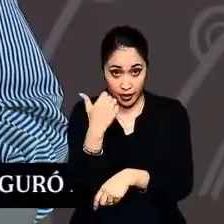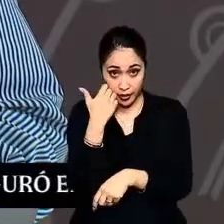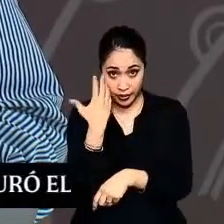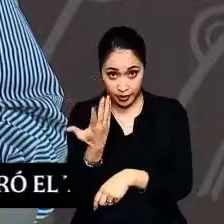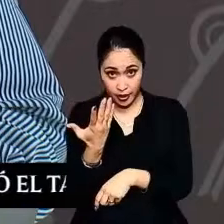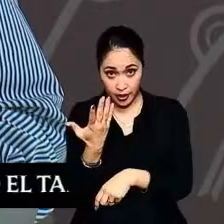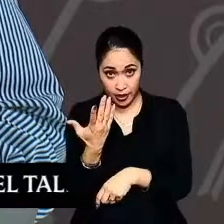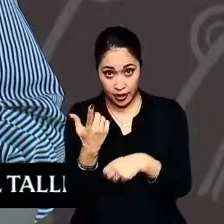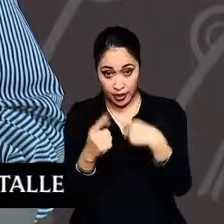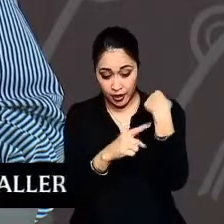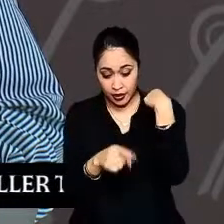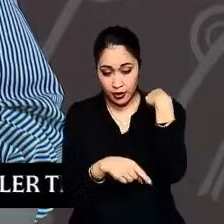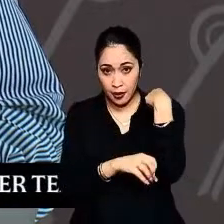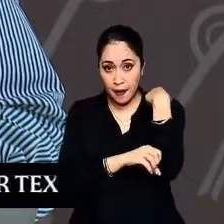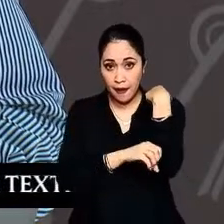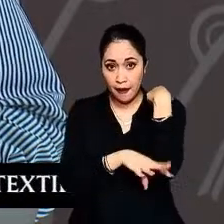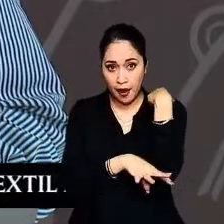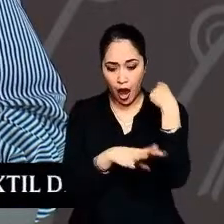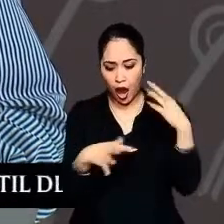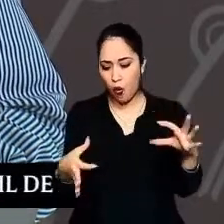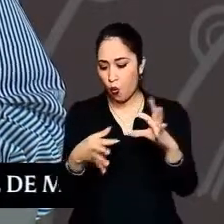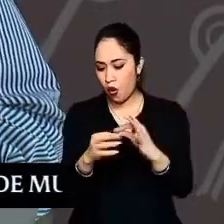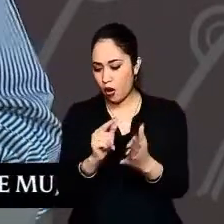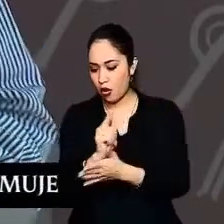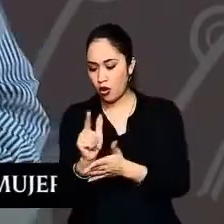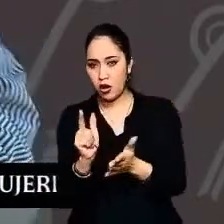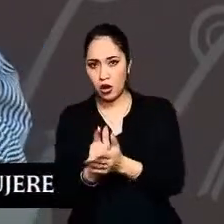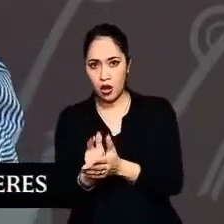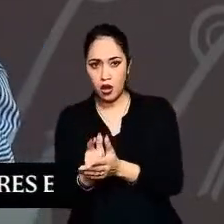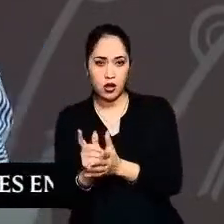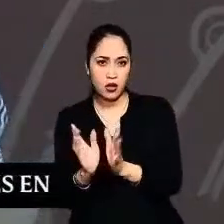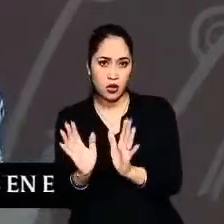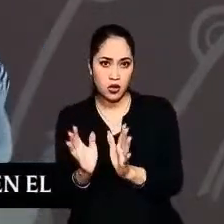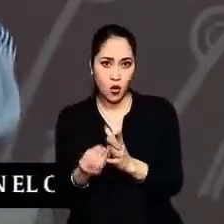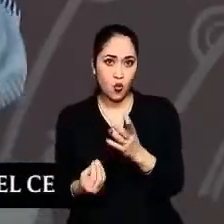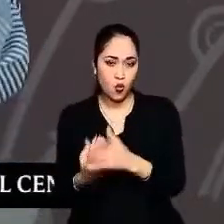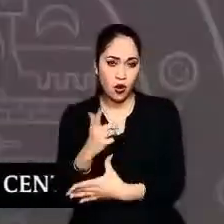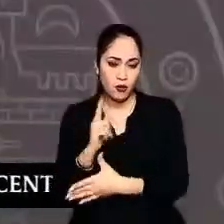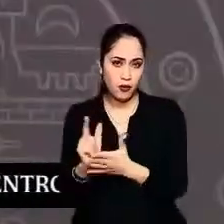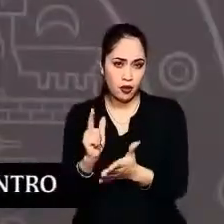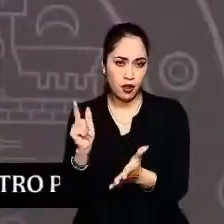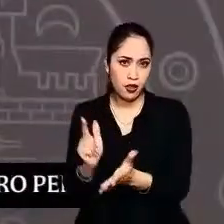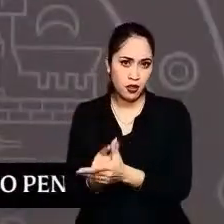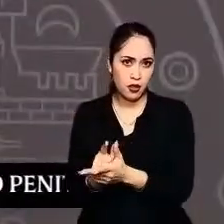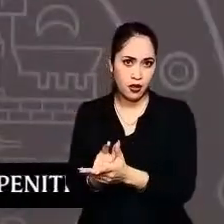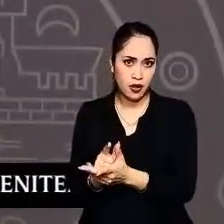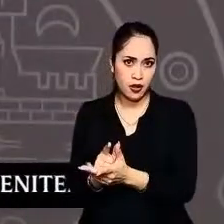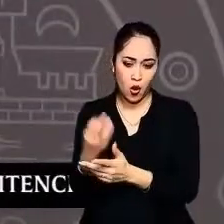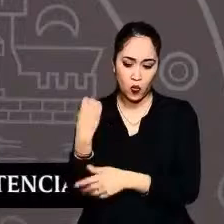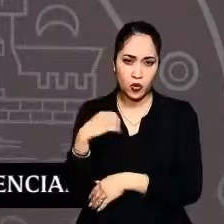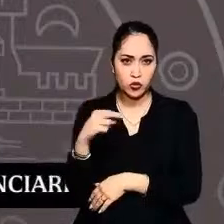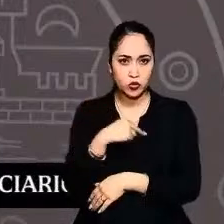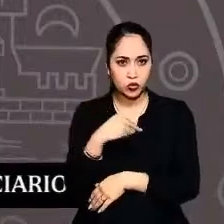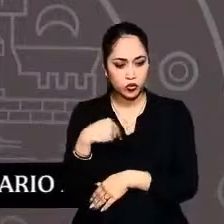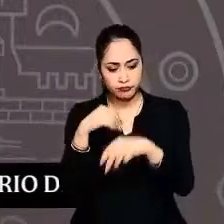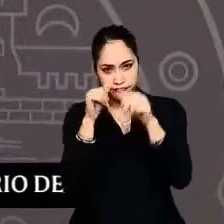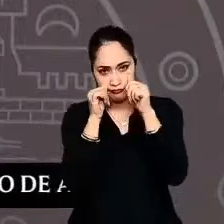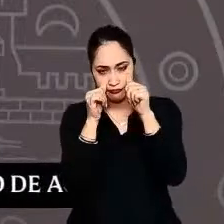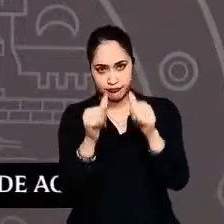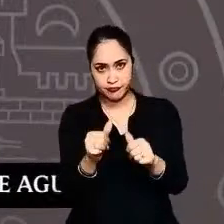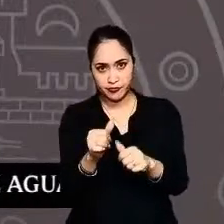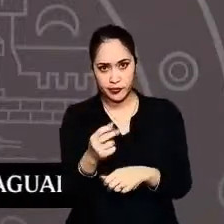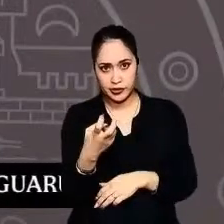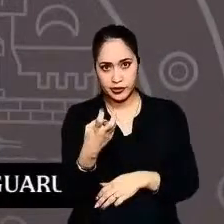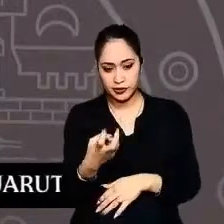interrumpir su embarazo por ley. Esa es una nueva obligación, entonces estamos revisando toda nuestra capacidad para atender.